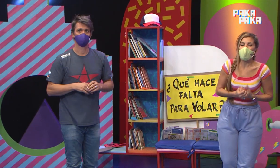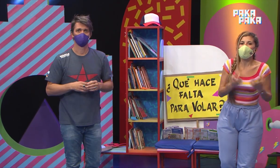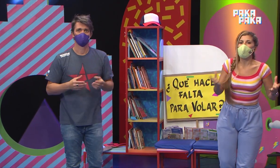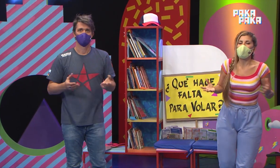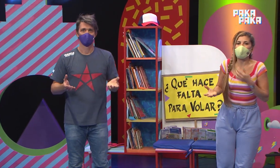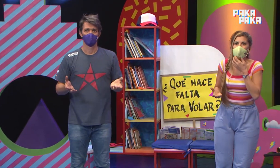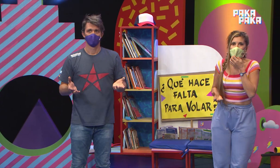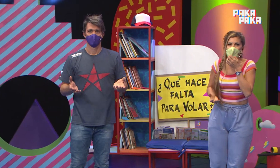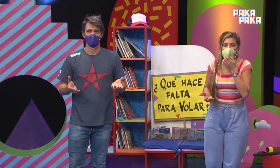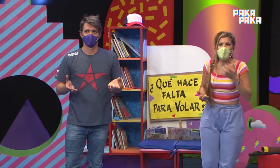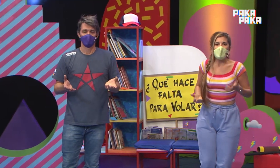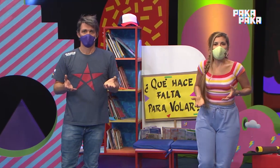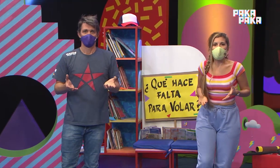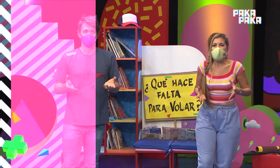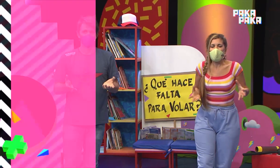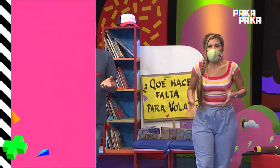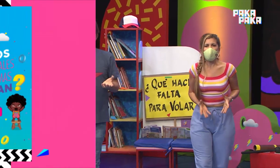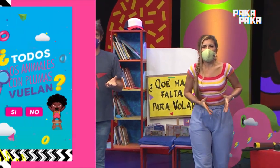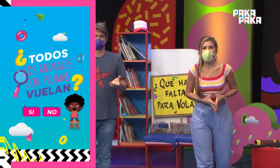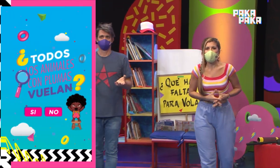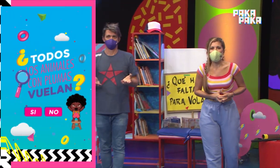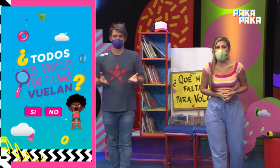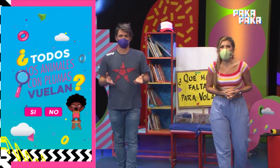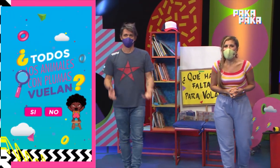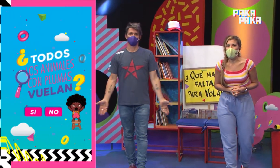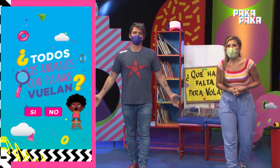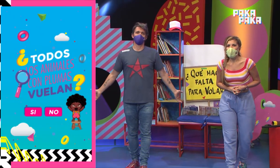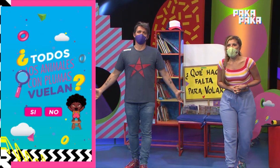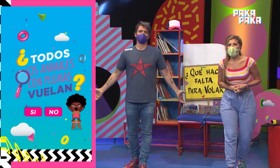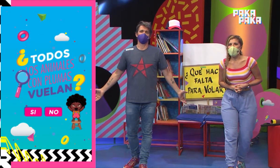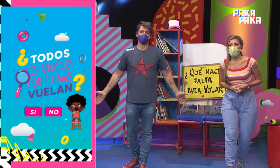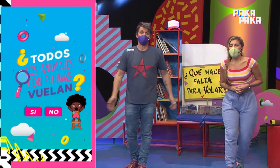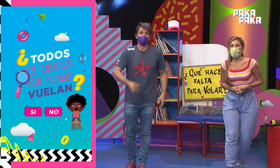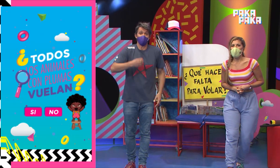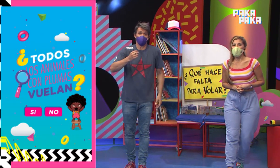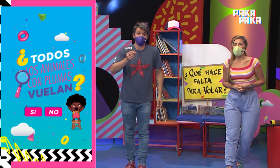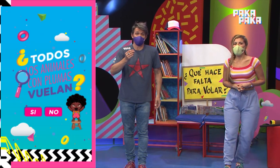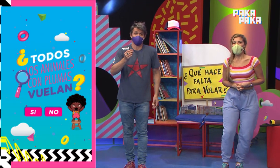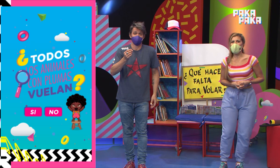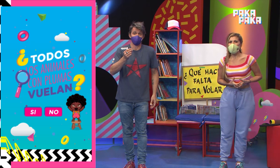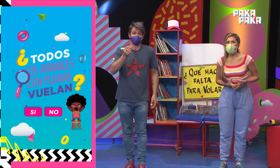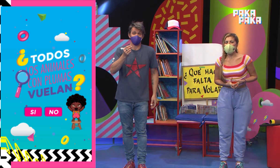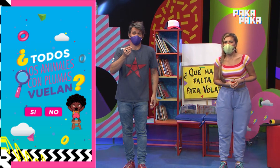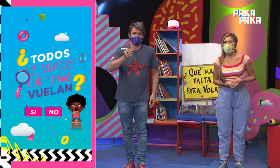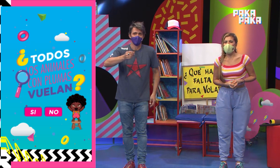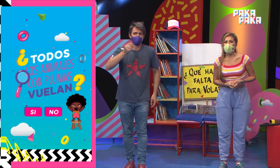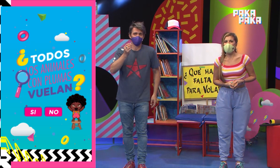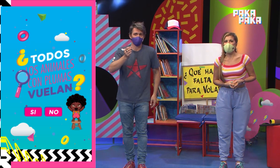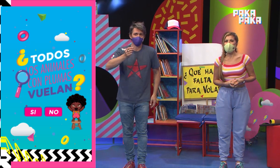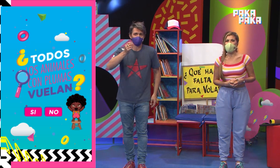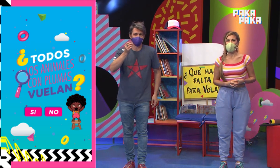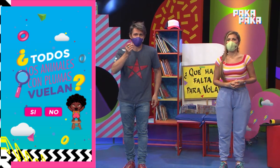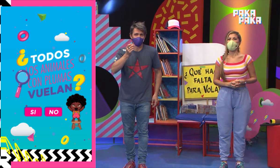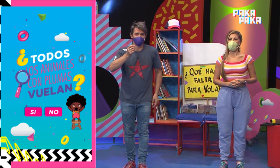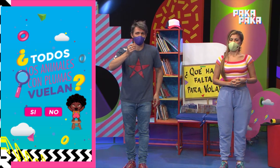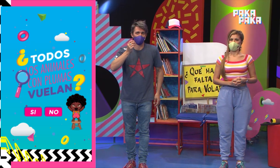puedan jugar en sus casas, a ver si lo tenemos ahí el desafío de Nina. A ver. Claro, qué buena pregunta que hace Nina, miren. ¿Todos